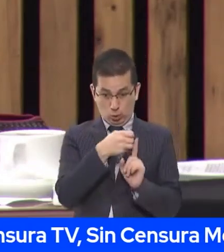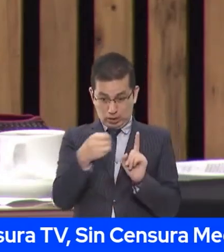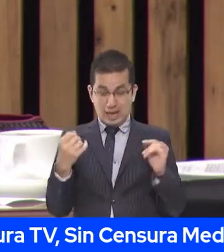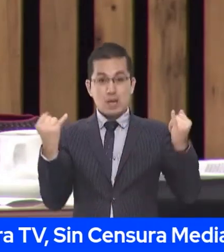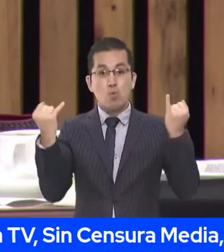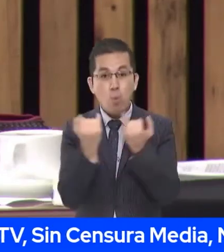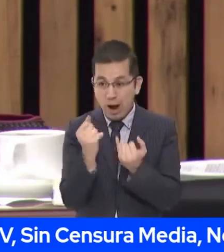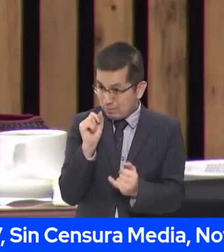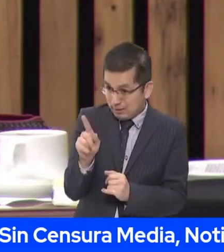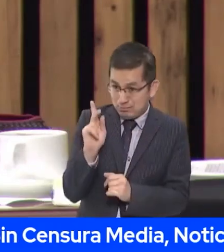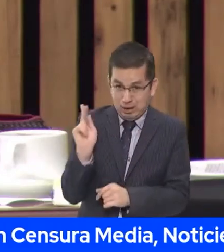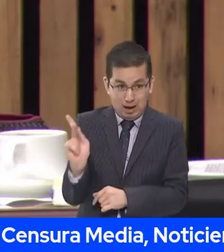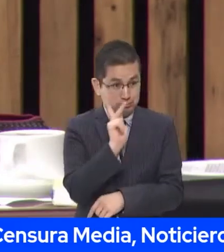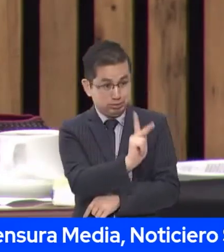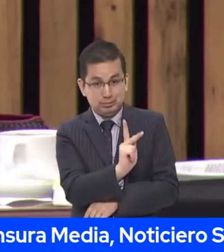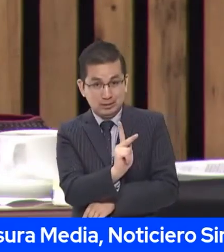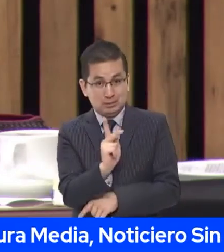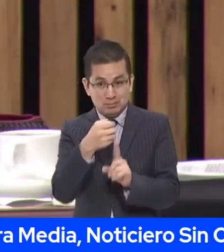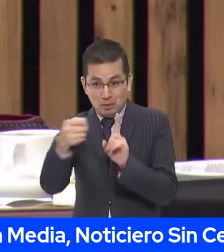señalamientos o más